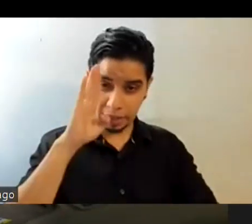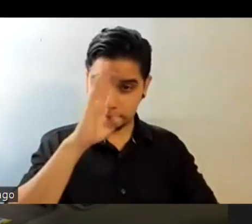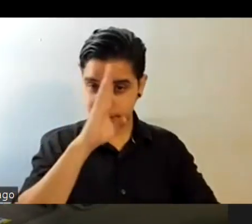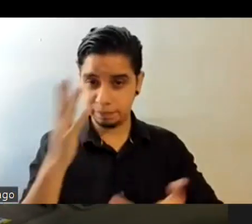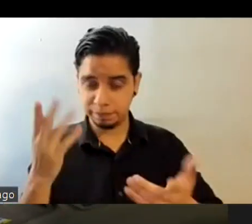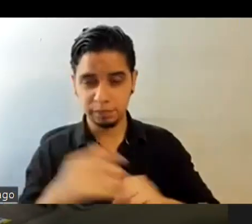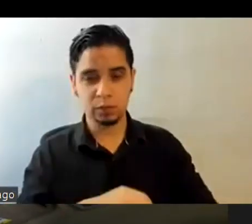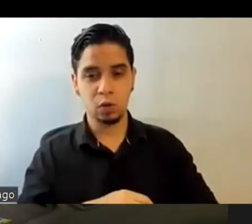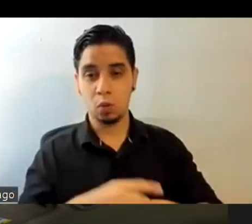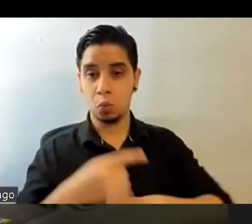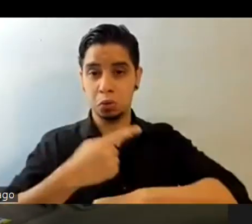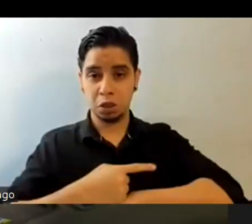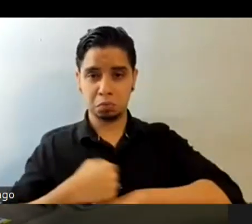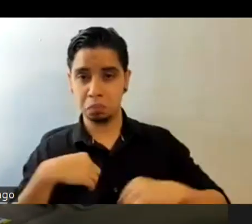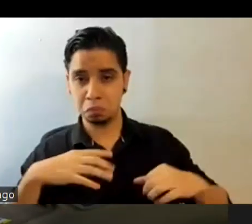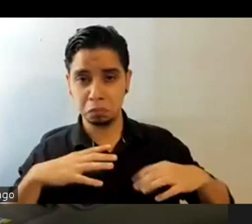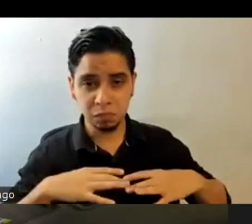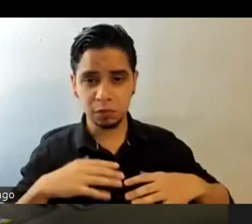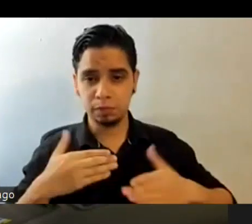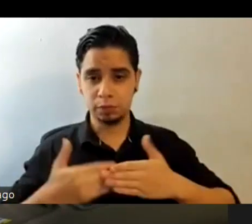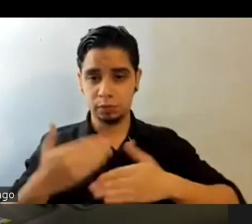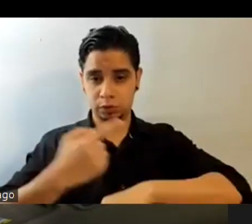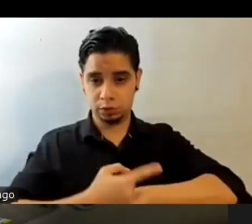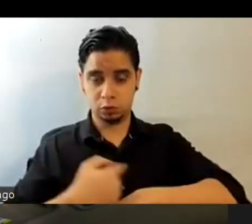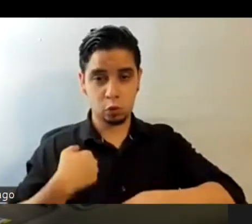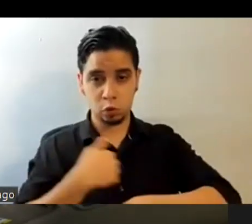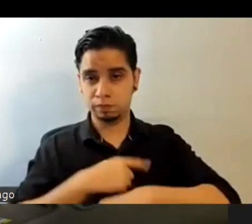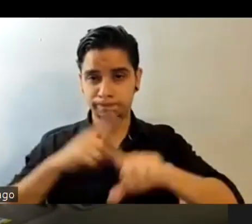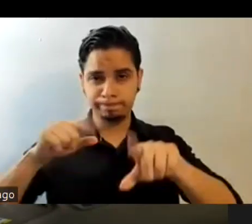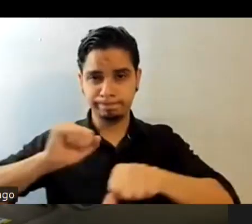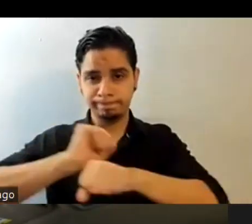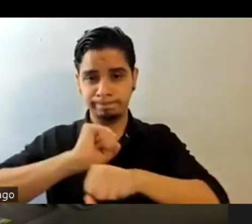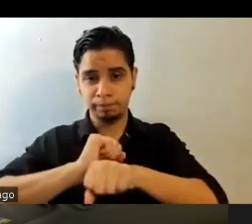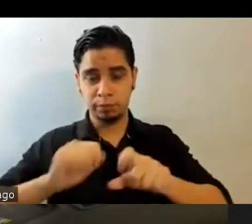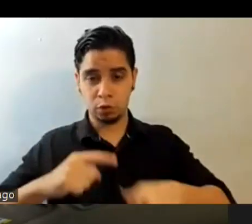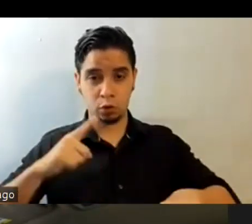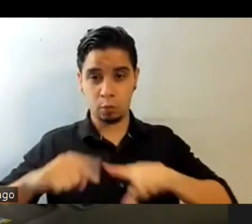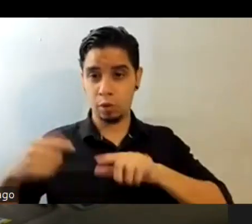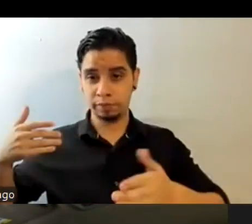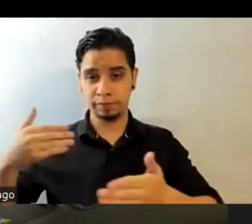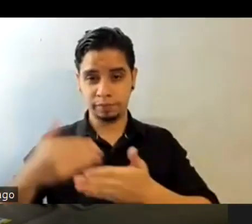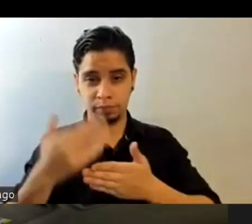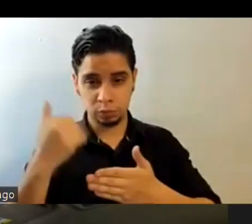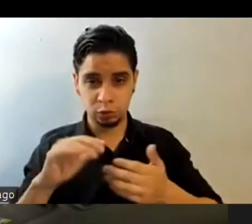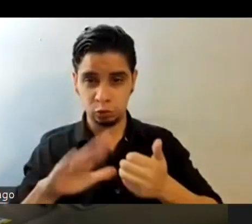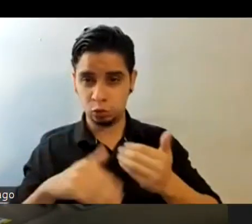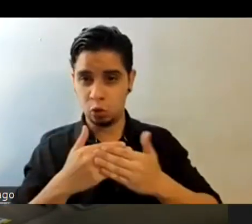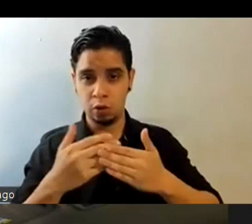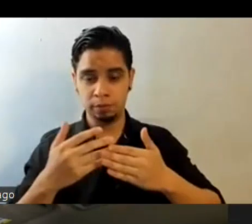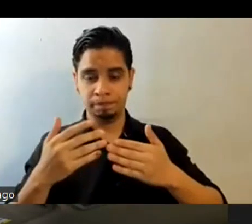tuvimos un día que no trabajamos y después al otro día tuvimos que ir a trabajar, pero yo no pude llegar porque todos los escombros y todas esas